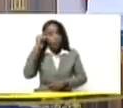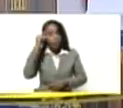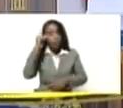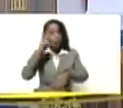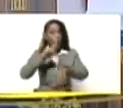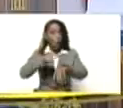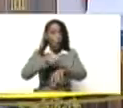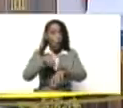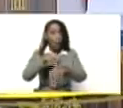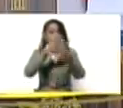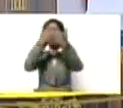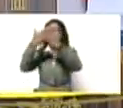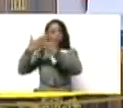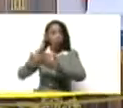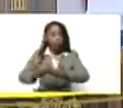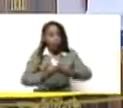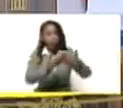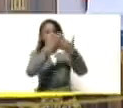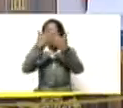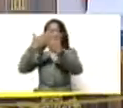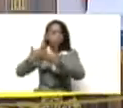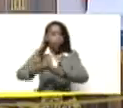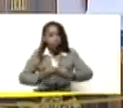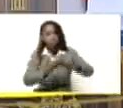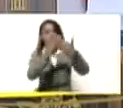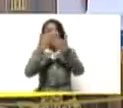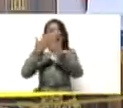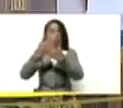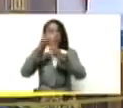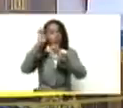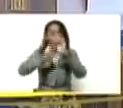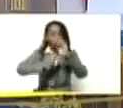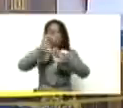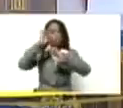de estudios de revisión de evaluación